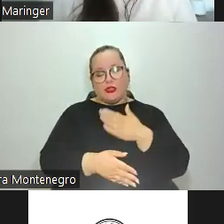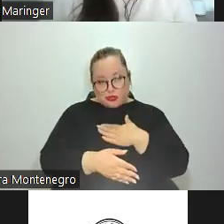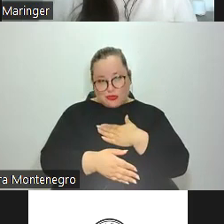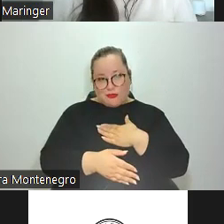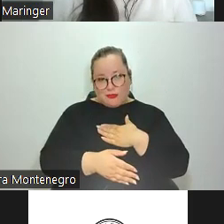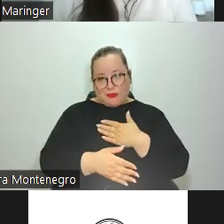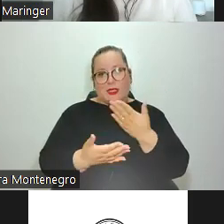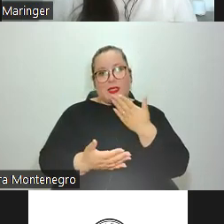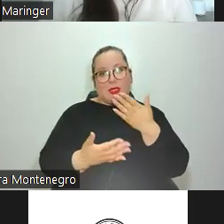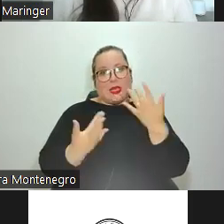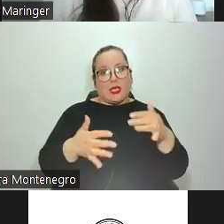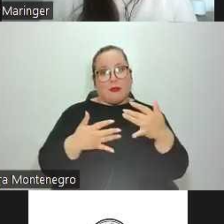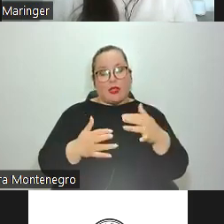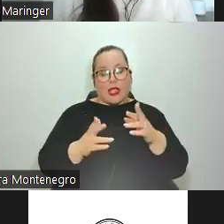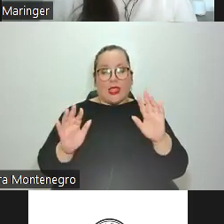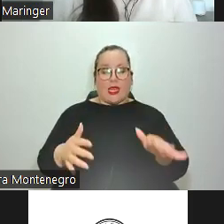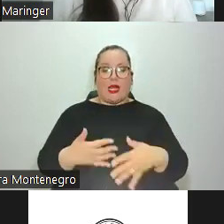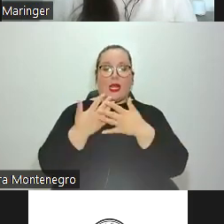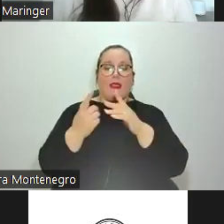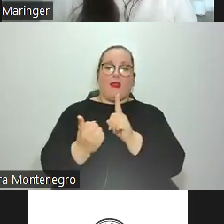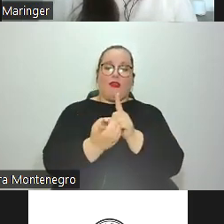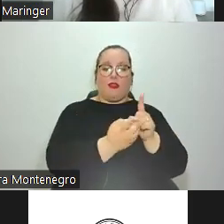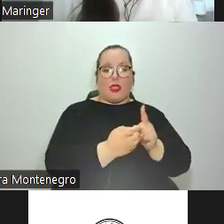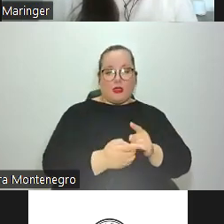también es muy importante las redes de contacto que tienes.